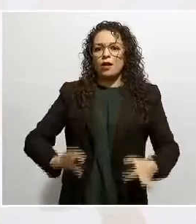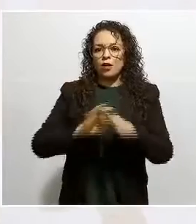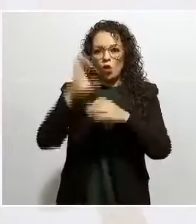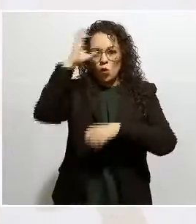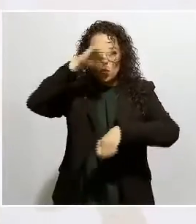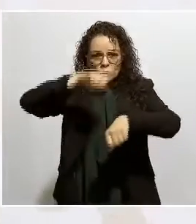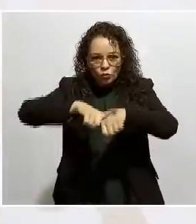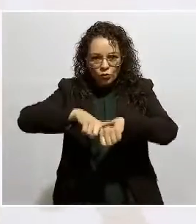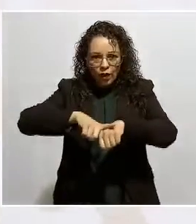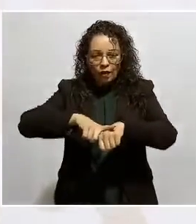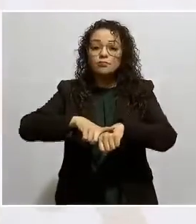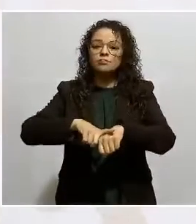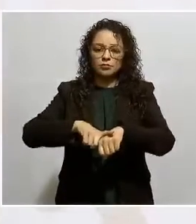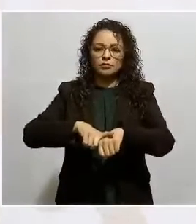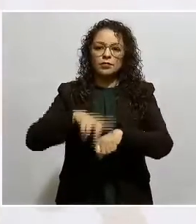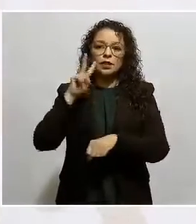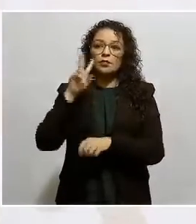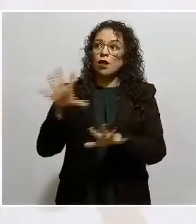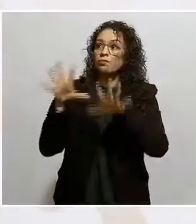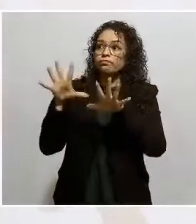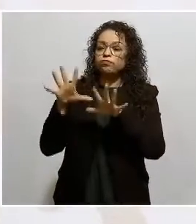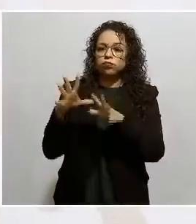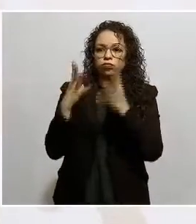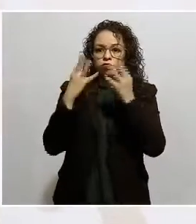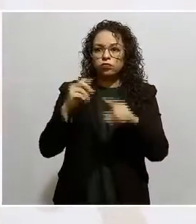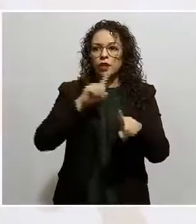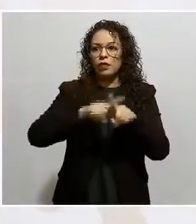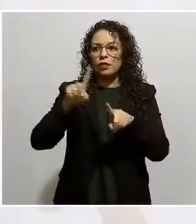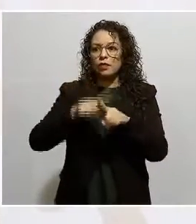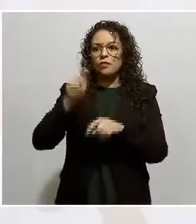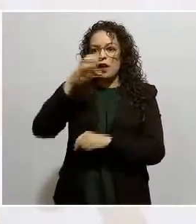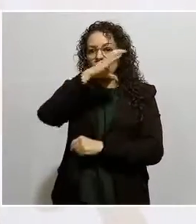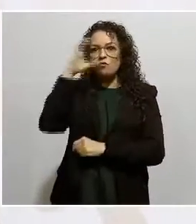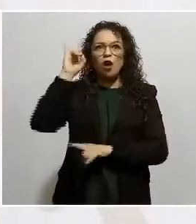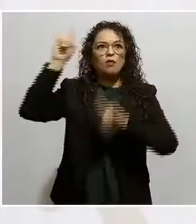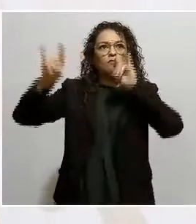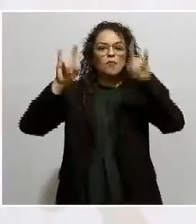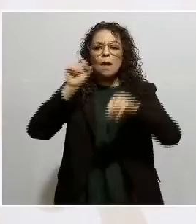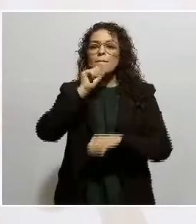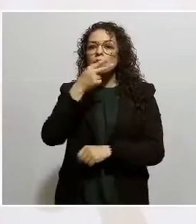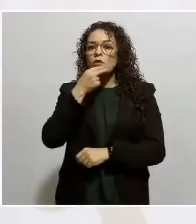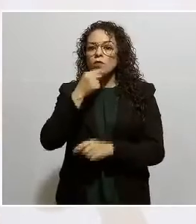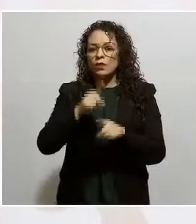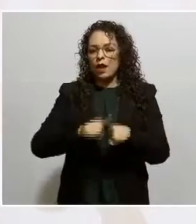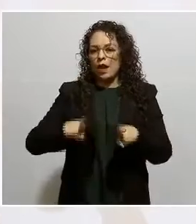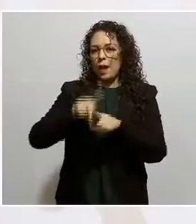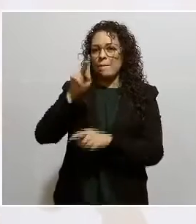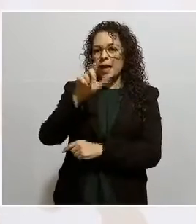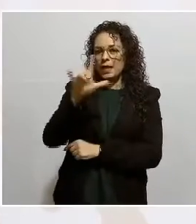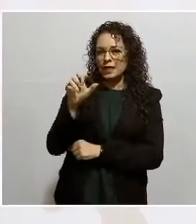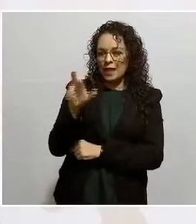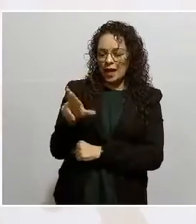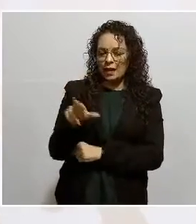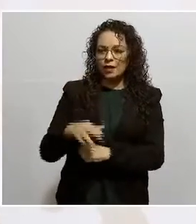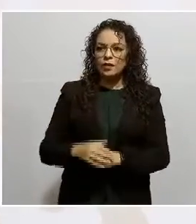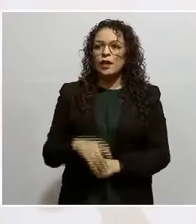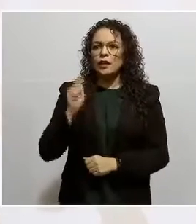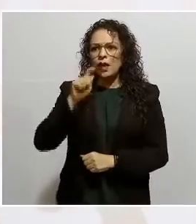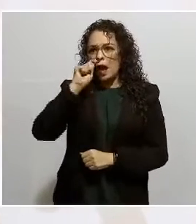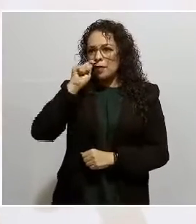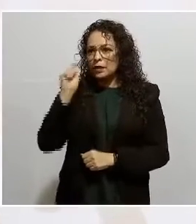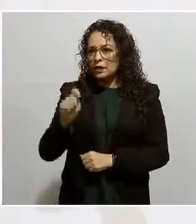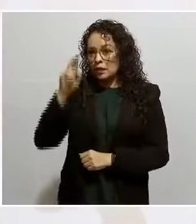último, destaco los múltiples retratos del propio Pellicer, hechos desde el lente o el pincel de la amistad y la